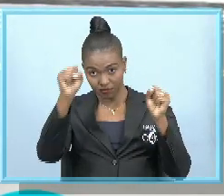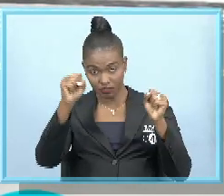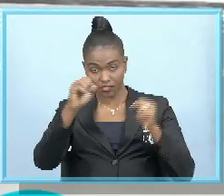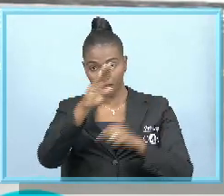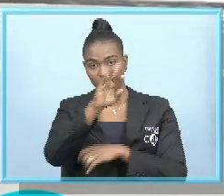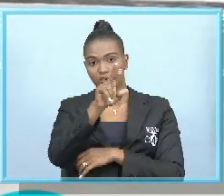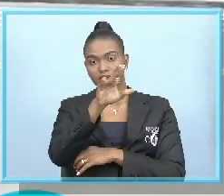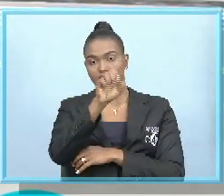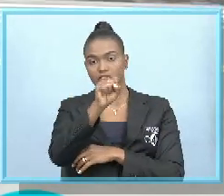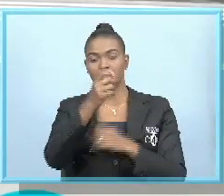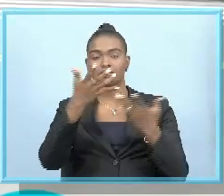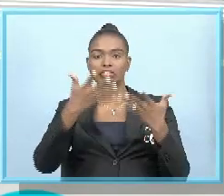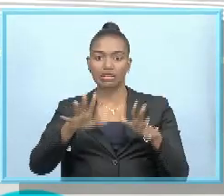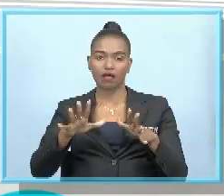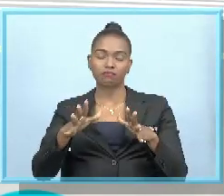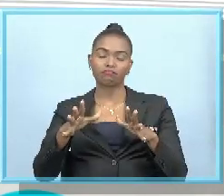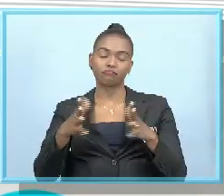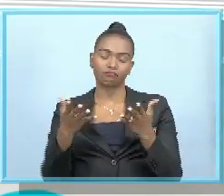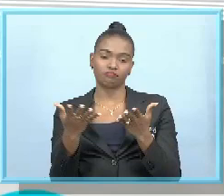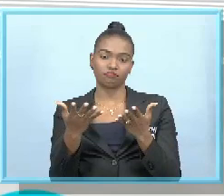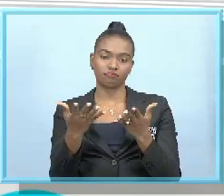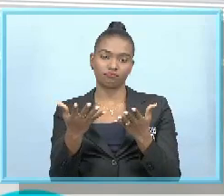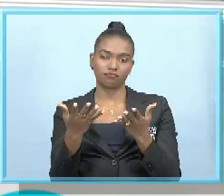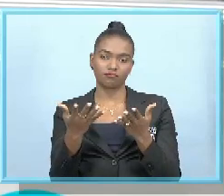Boric, pues, ya